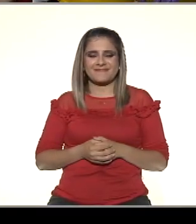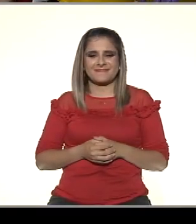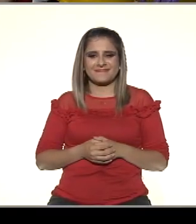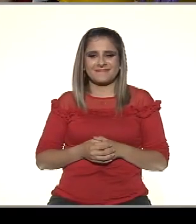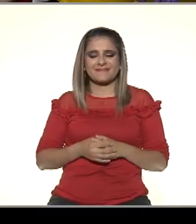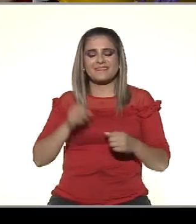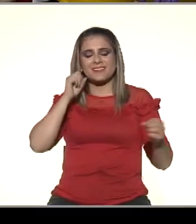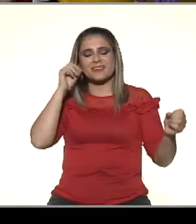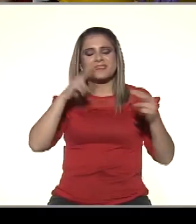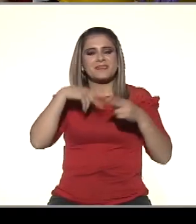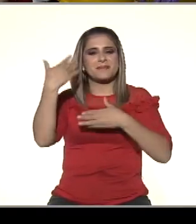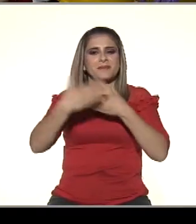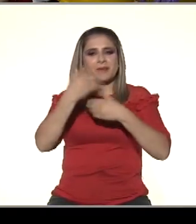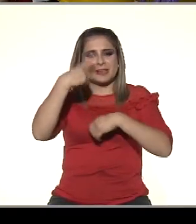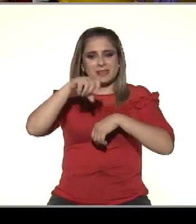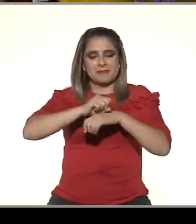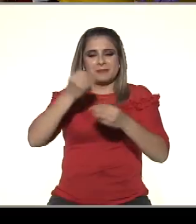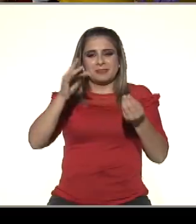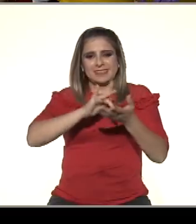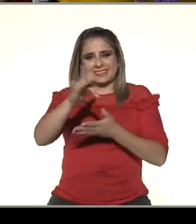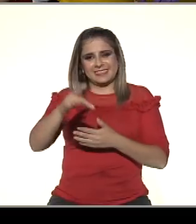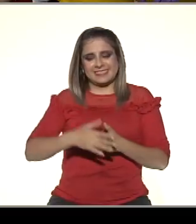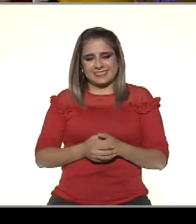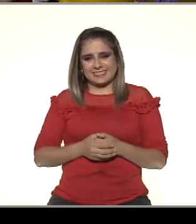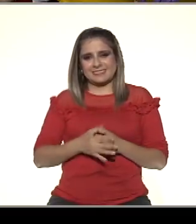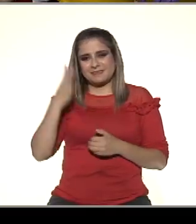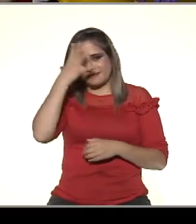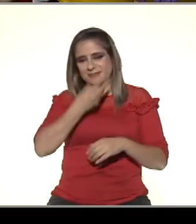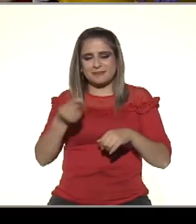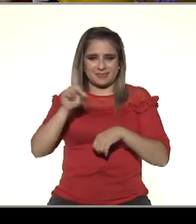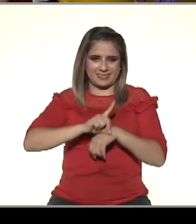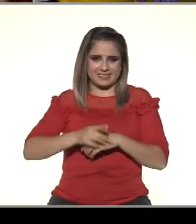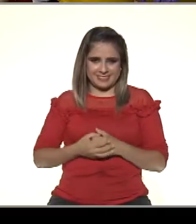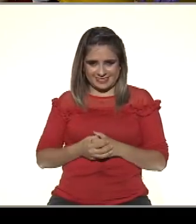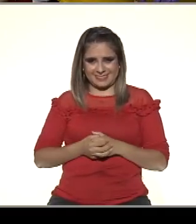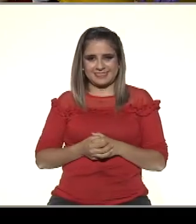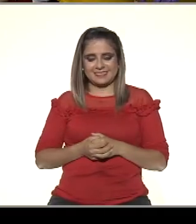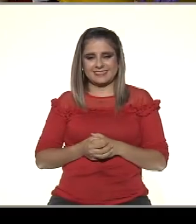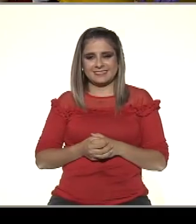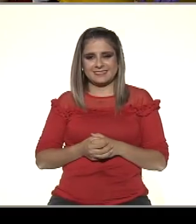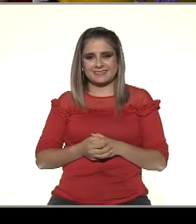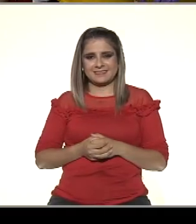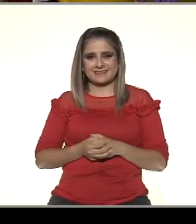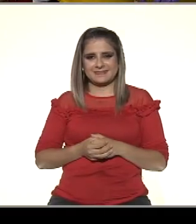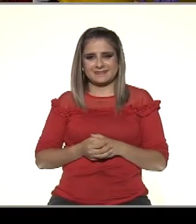Así que hasta la próxima semana. Muchas gracias. Que tenga extraordinario día. Bye.